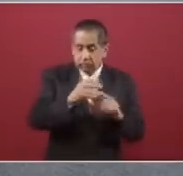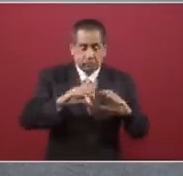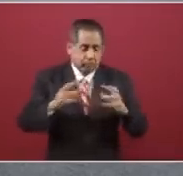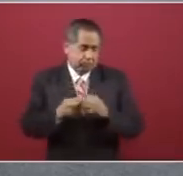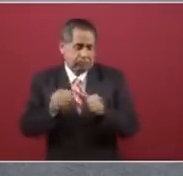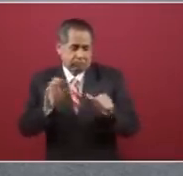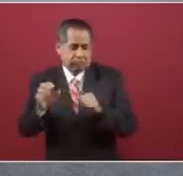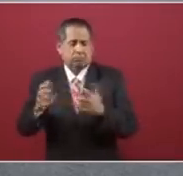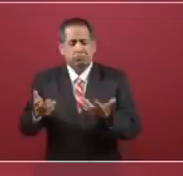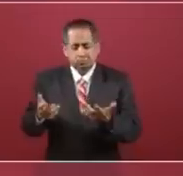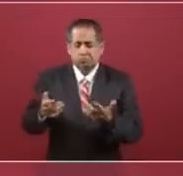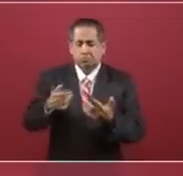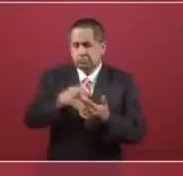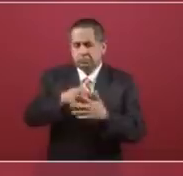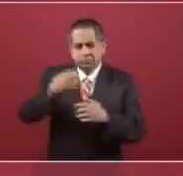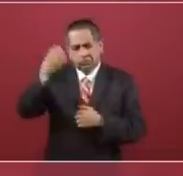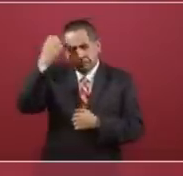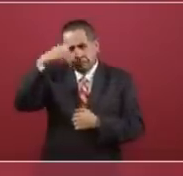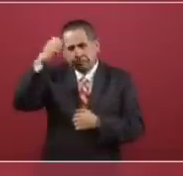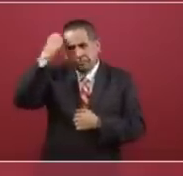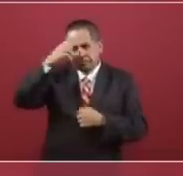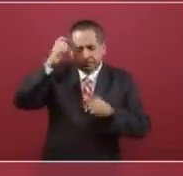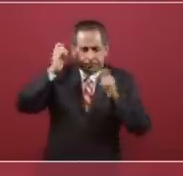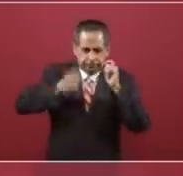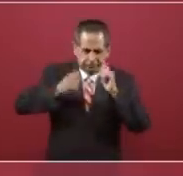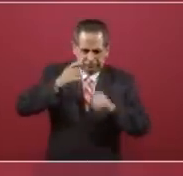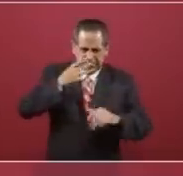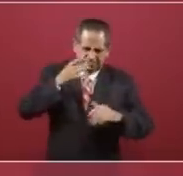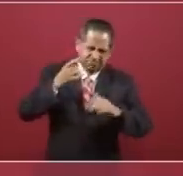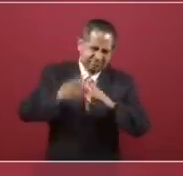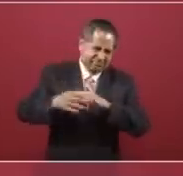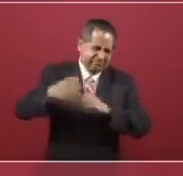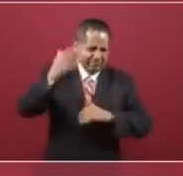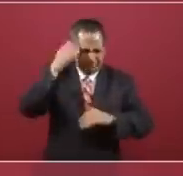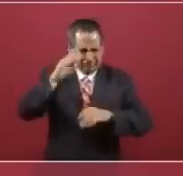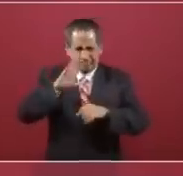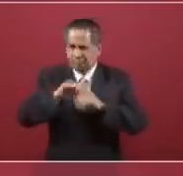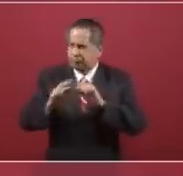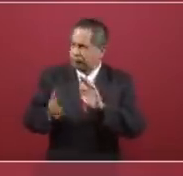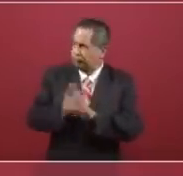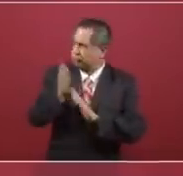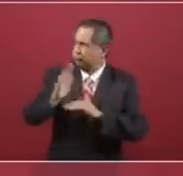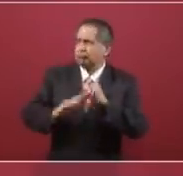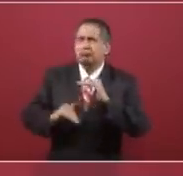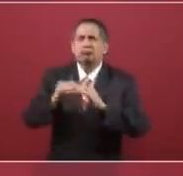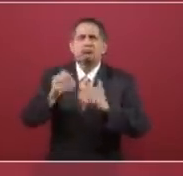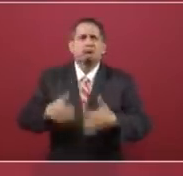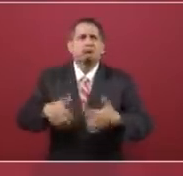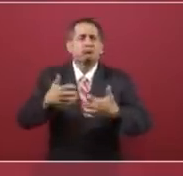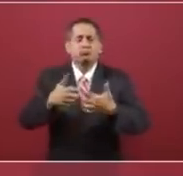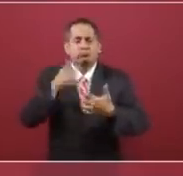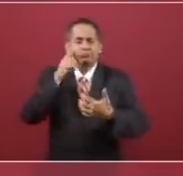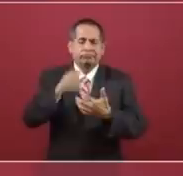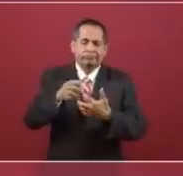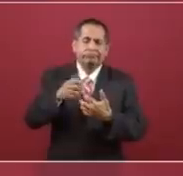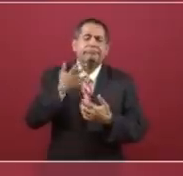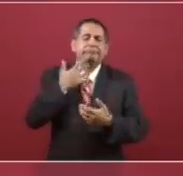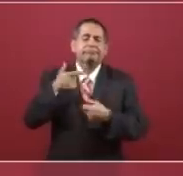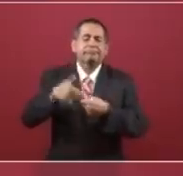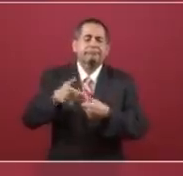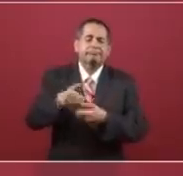Son las que más experiencia tienen en la construcción de refinerías. Y